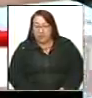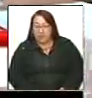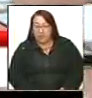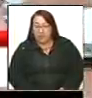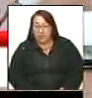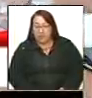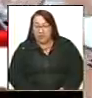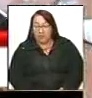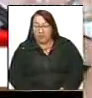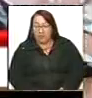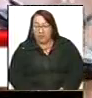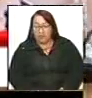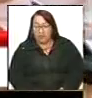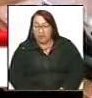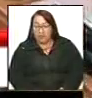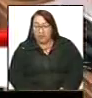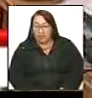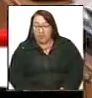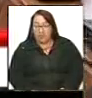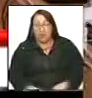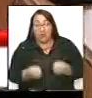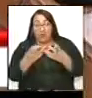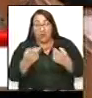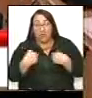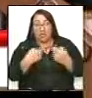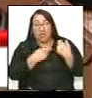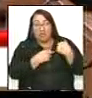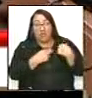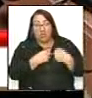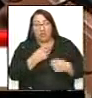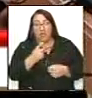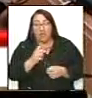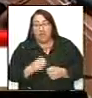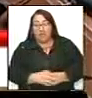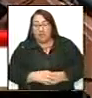tenemos representantes también del